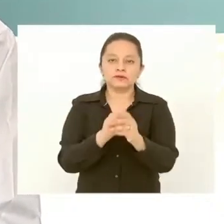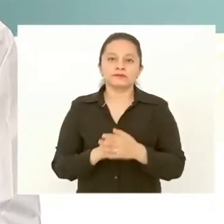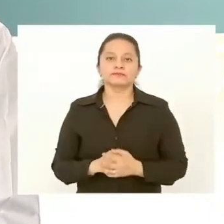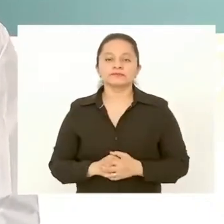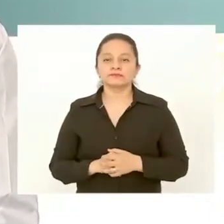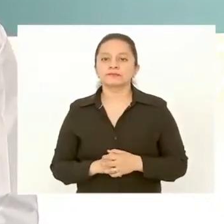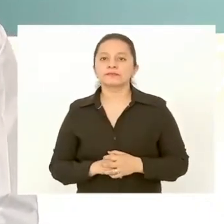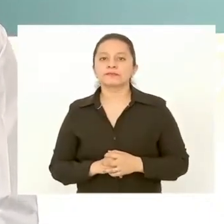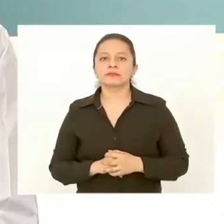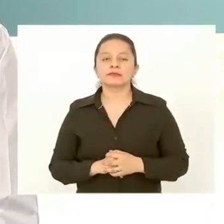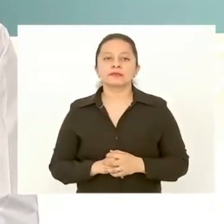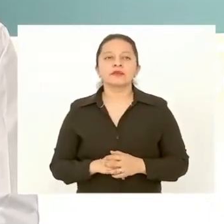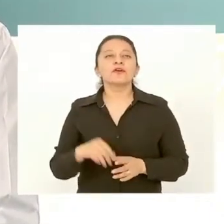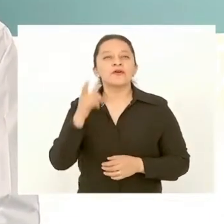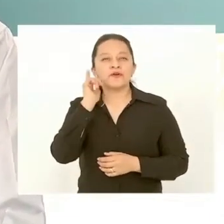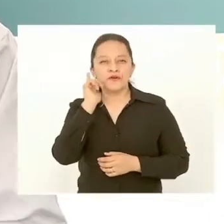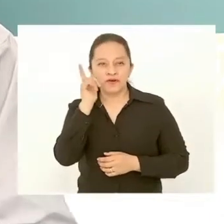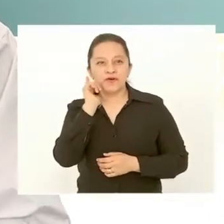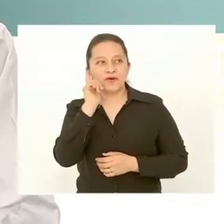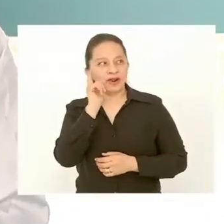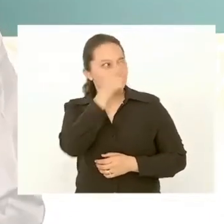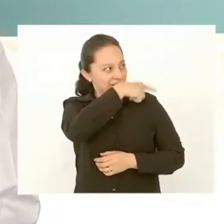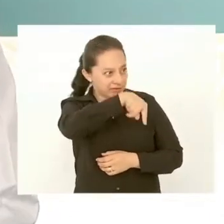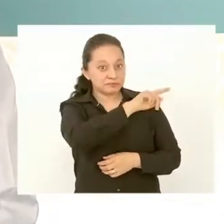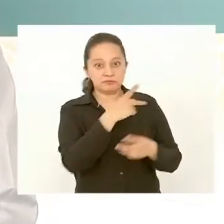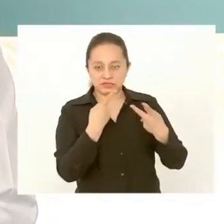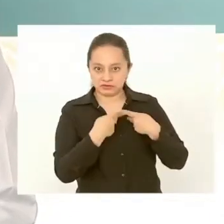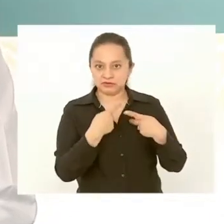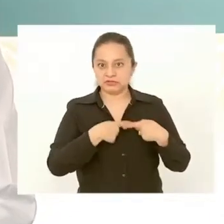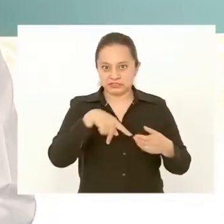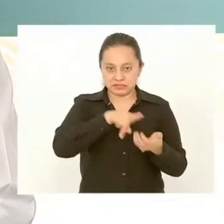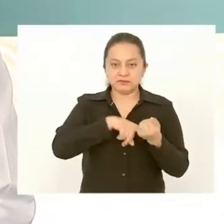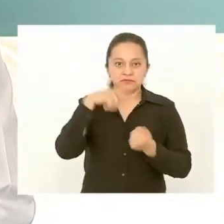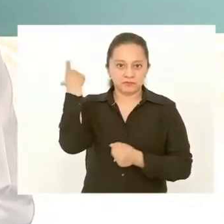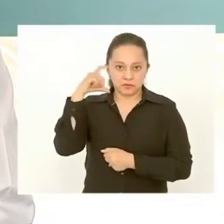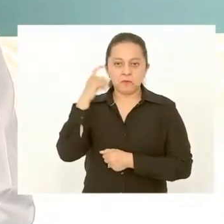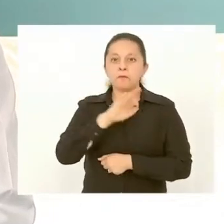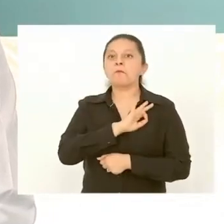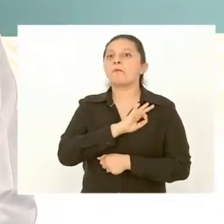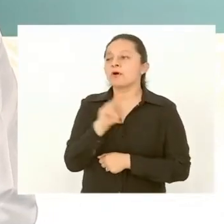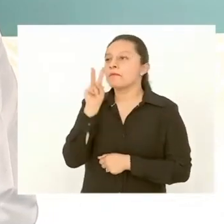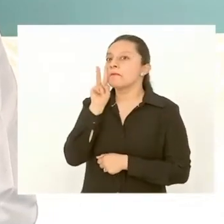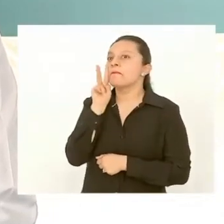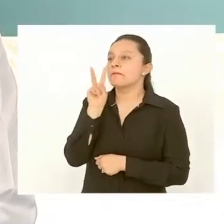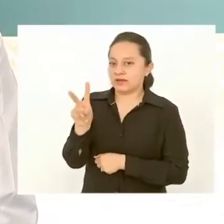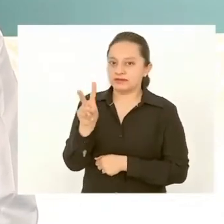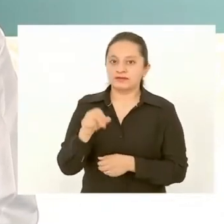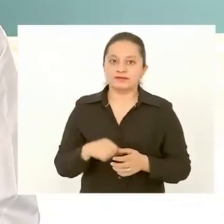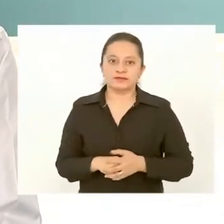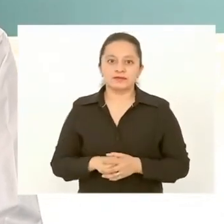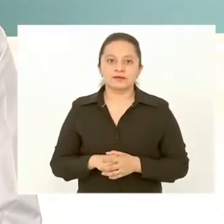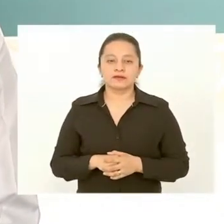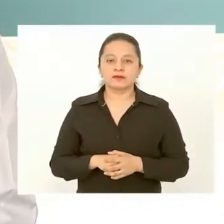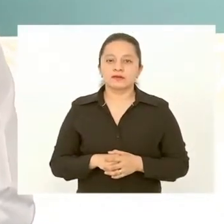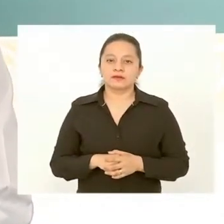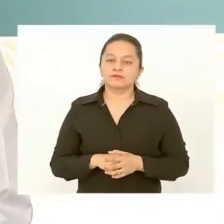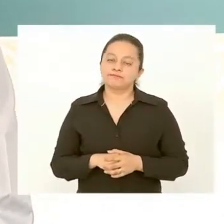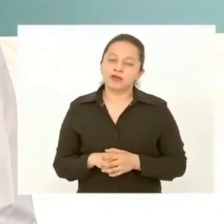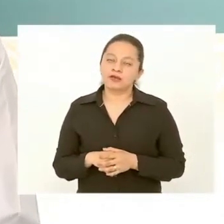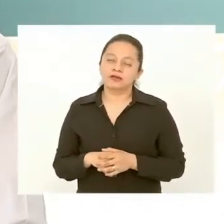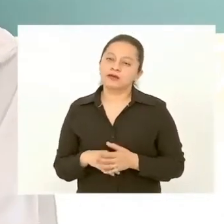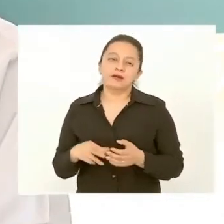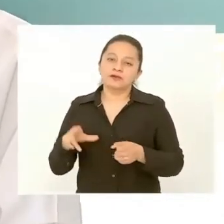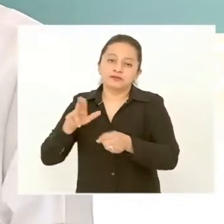puedan verlo los ciudadanos de querétaro no deseo que se hospitalice